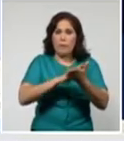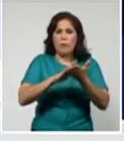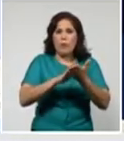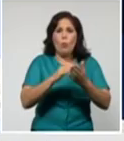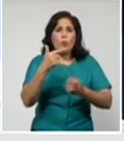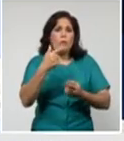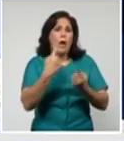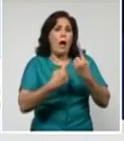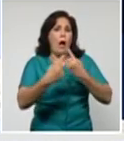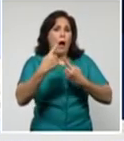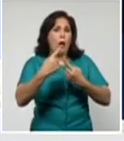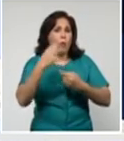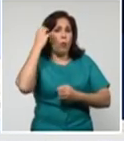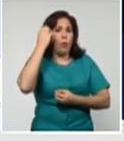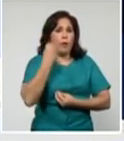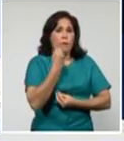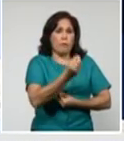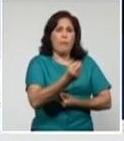justificación.